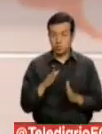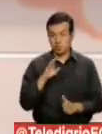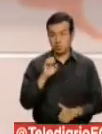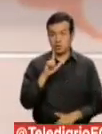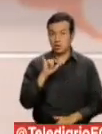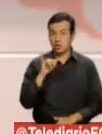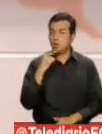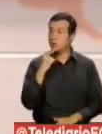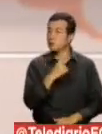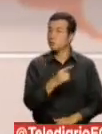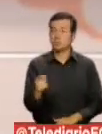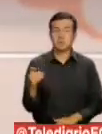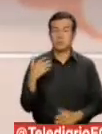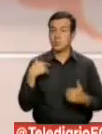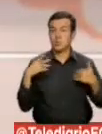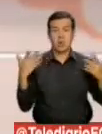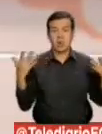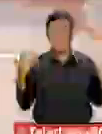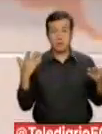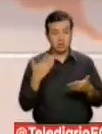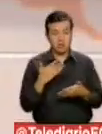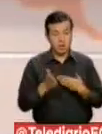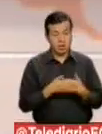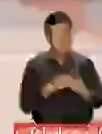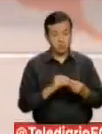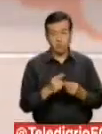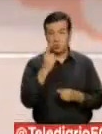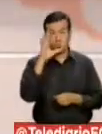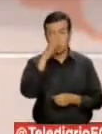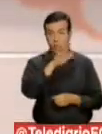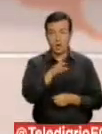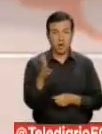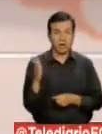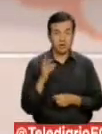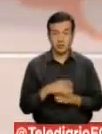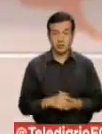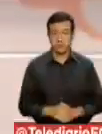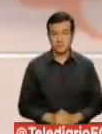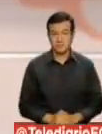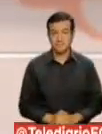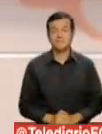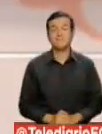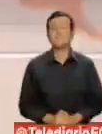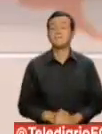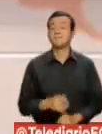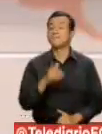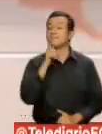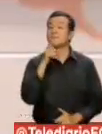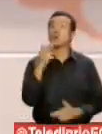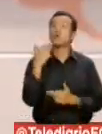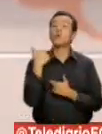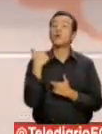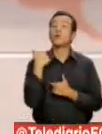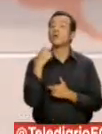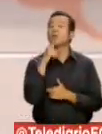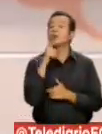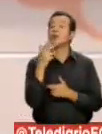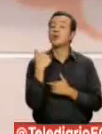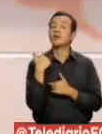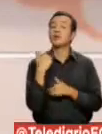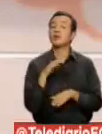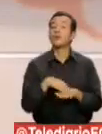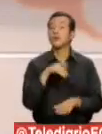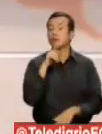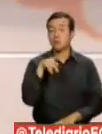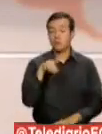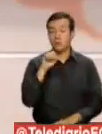Celi, no aparece el anexo 1. Y quien debió haber tenido el anexo 1 es